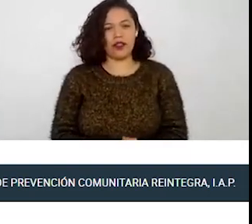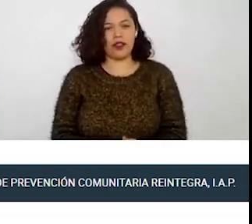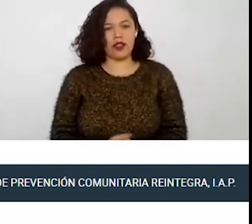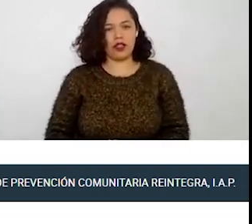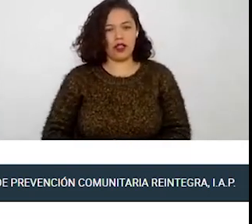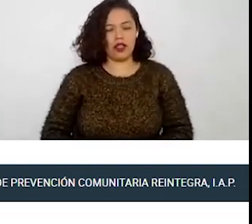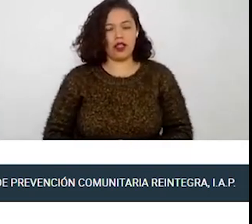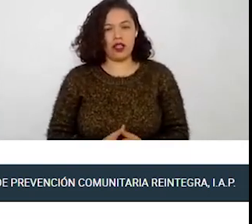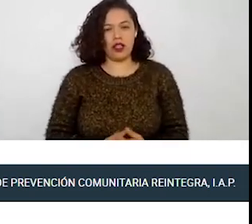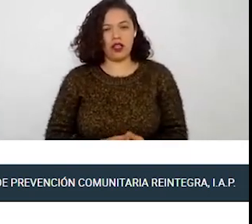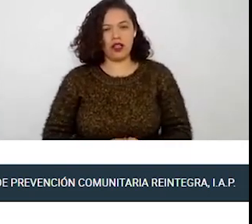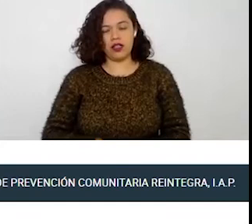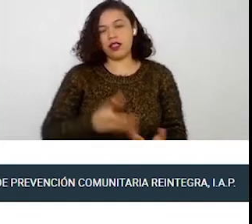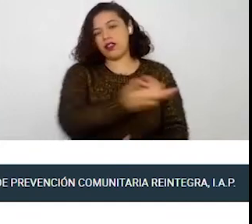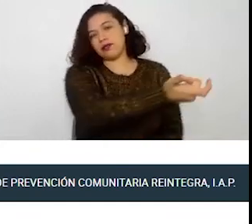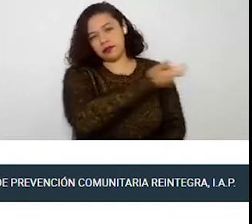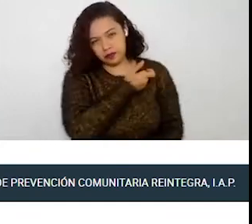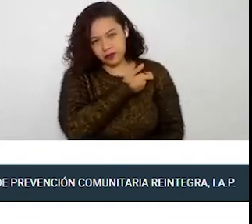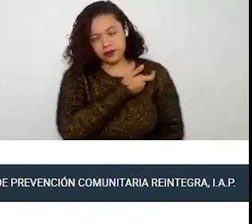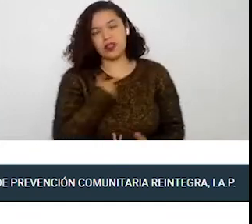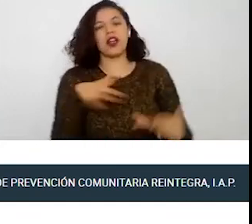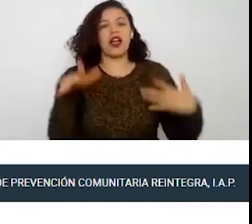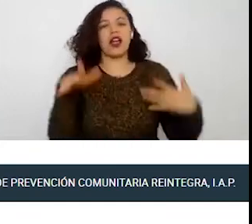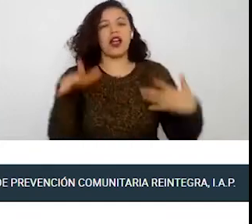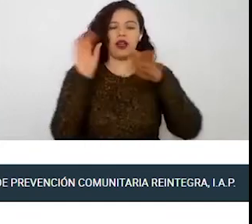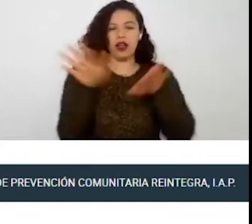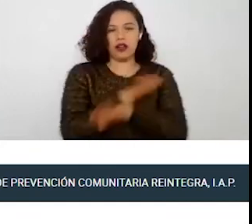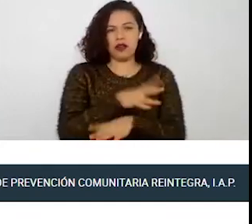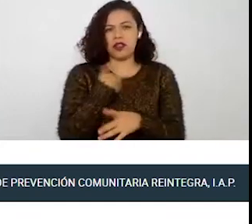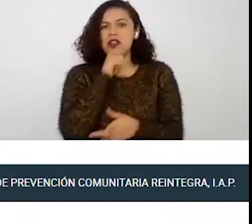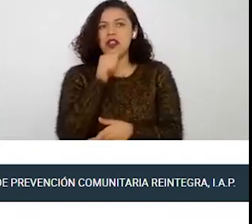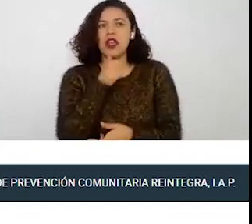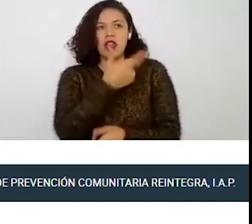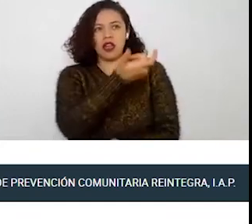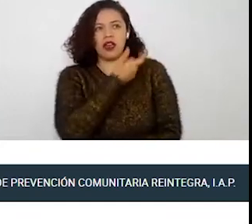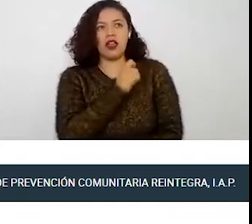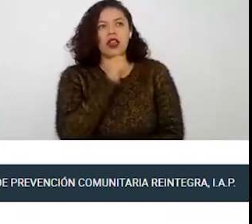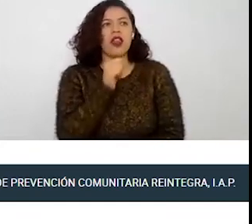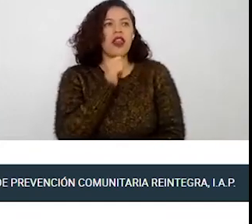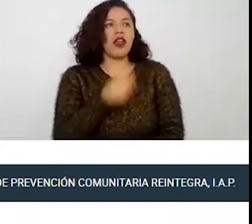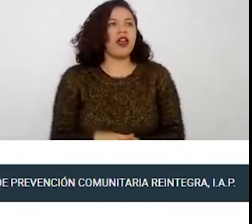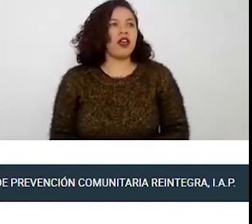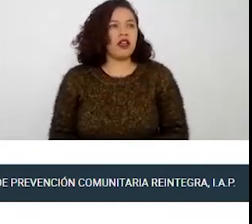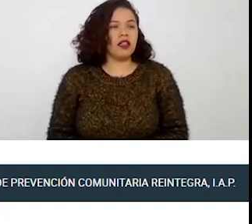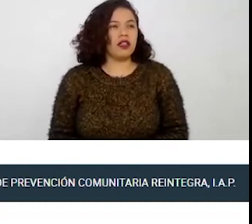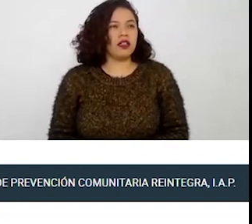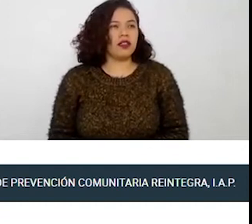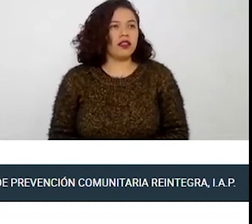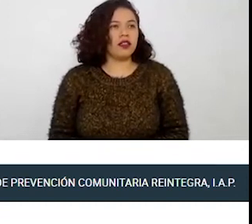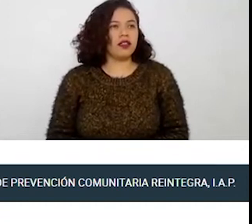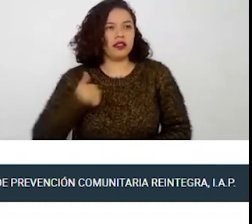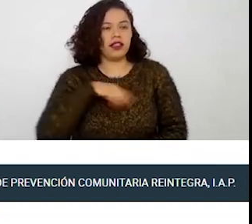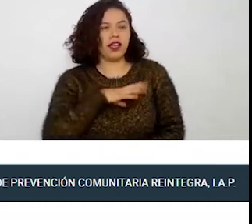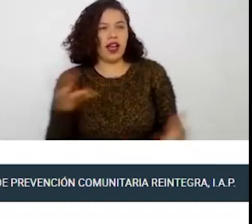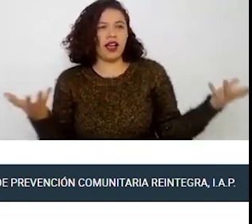a cargar más bien mis ingresos Sí vamos a ponerle modificar y no tengo ningún ninguna cuenta cargada Entonces vamos a crear una